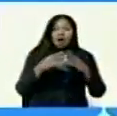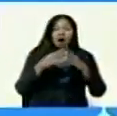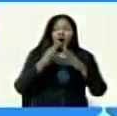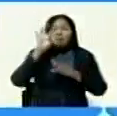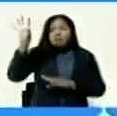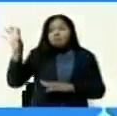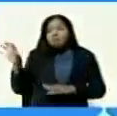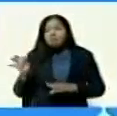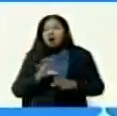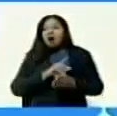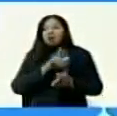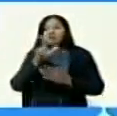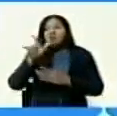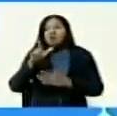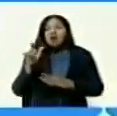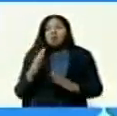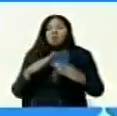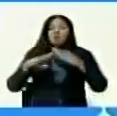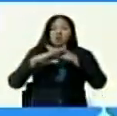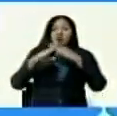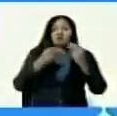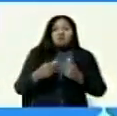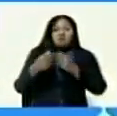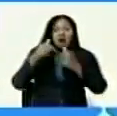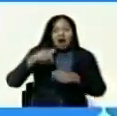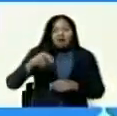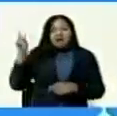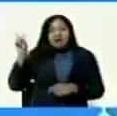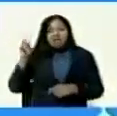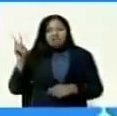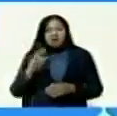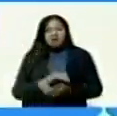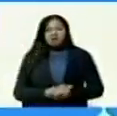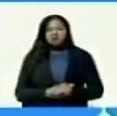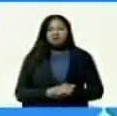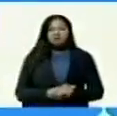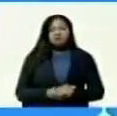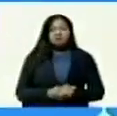países por el bloqueo económico en Venezuela son